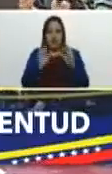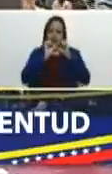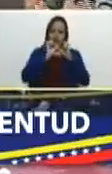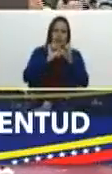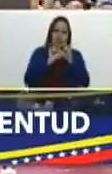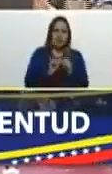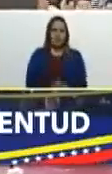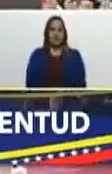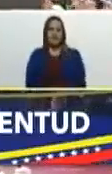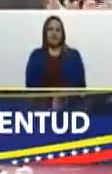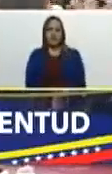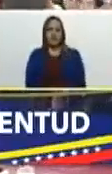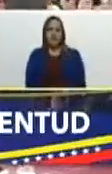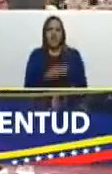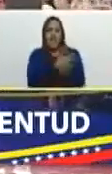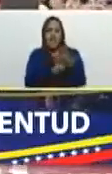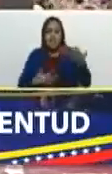la sangre